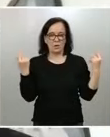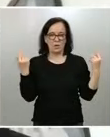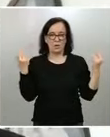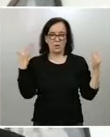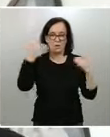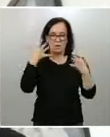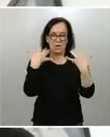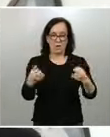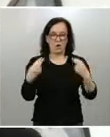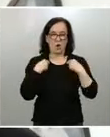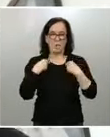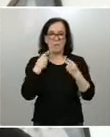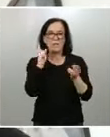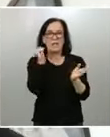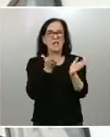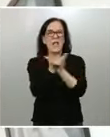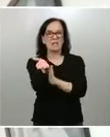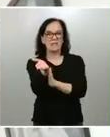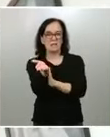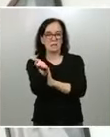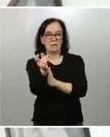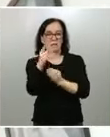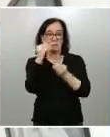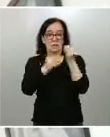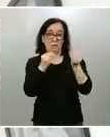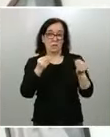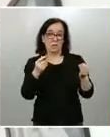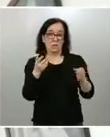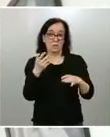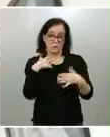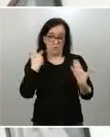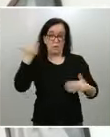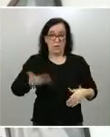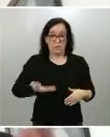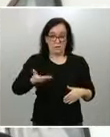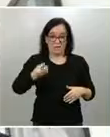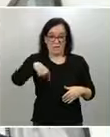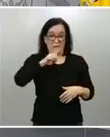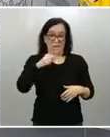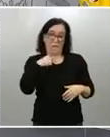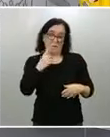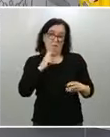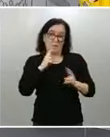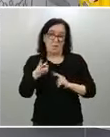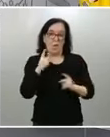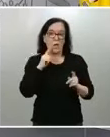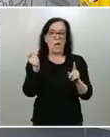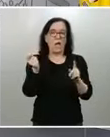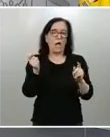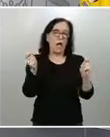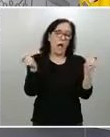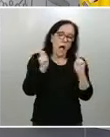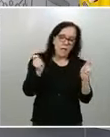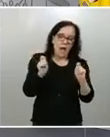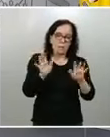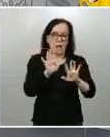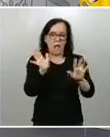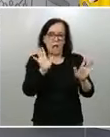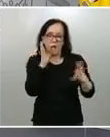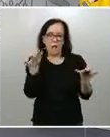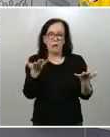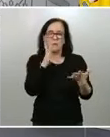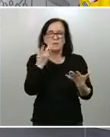una alternativa a una disyuntiva que se presenta tan grave como ustedes la plantean alarma o causa en segundo lugar quería saber si sabe ya qué